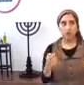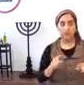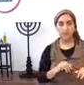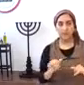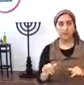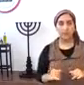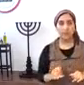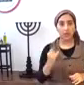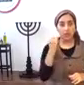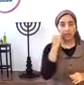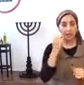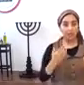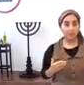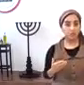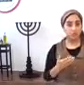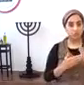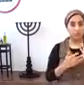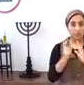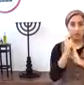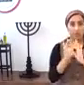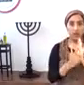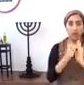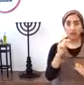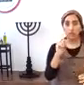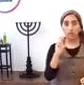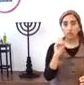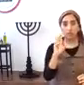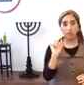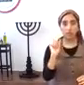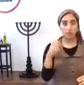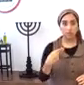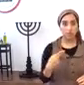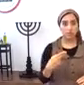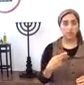entonces si se transgreden las normas de la Torah